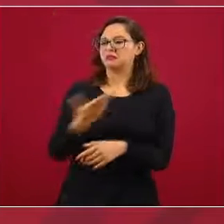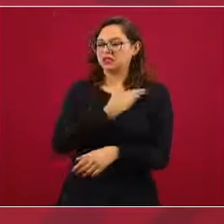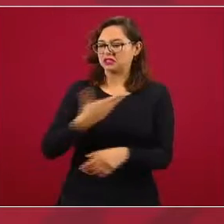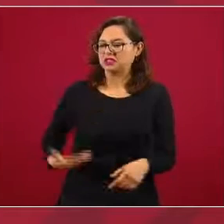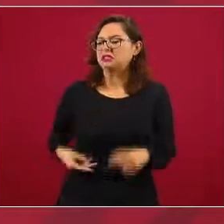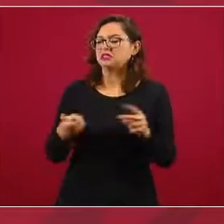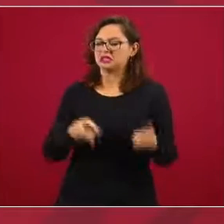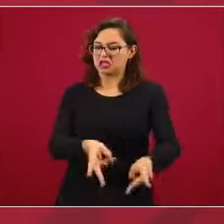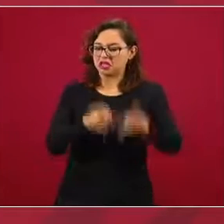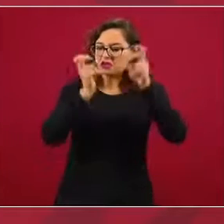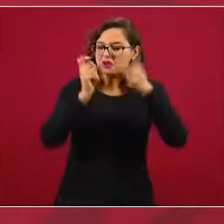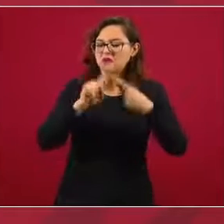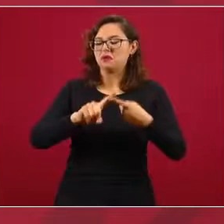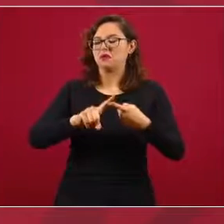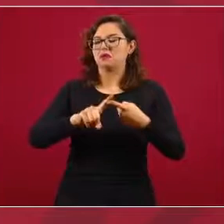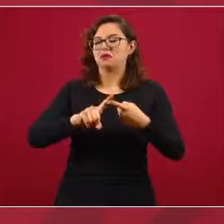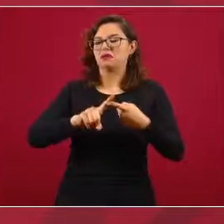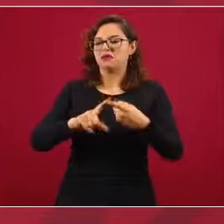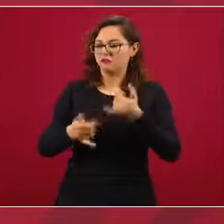y